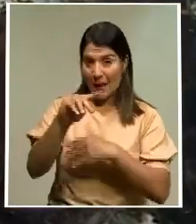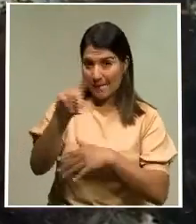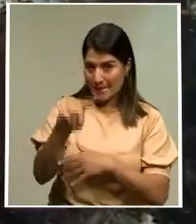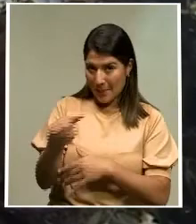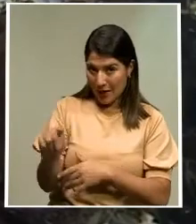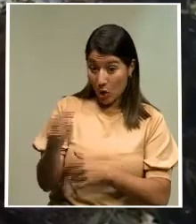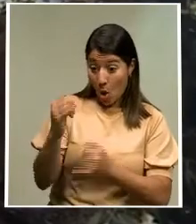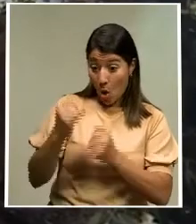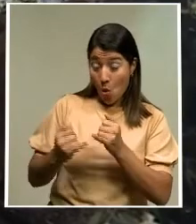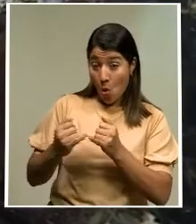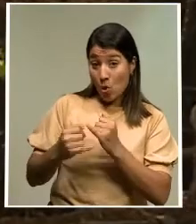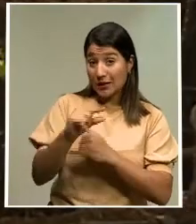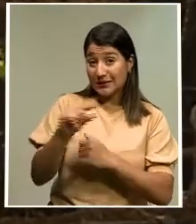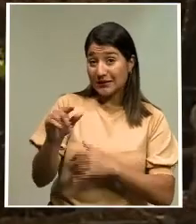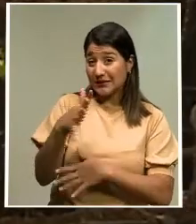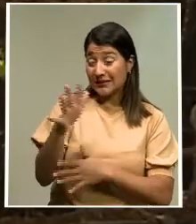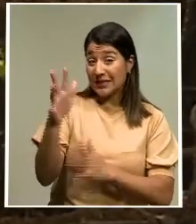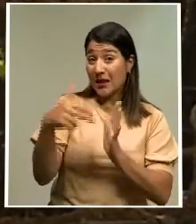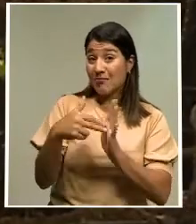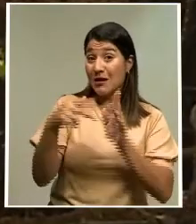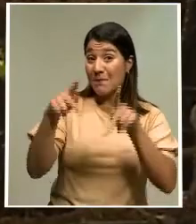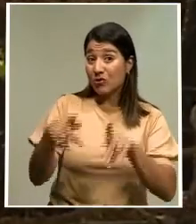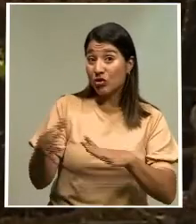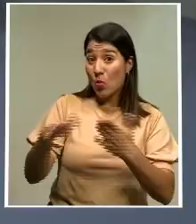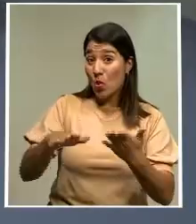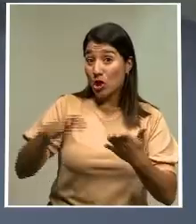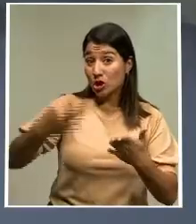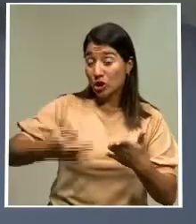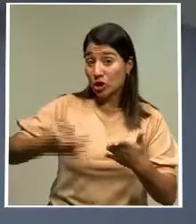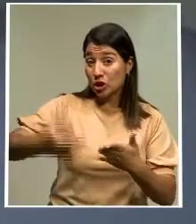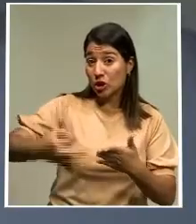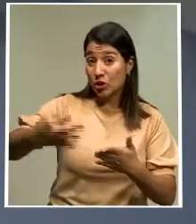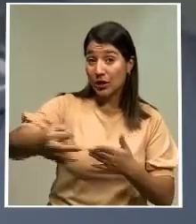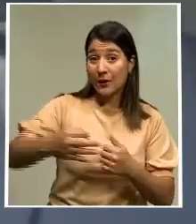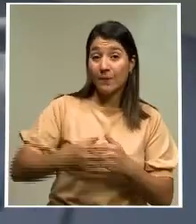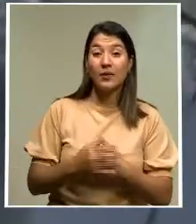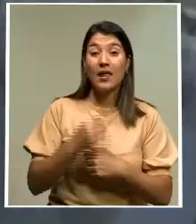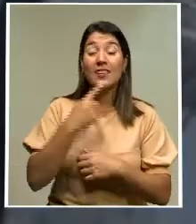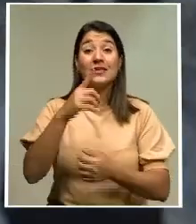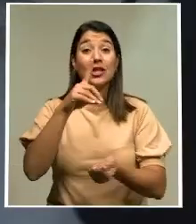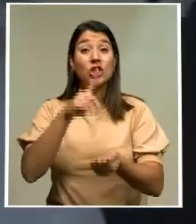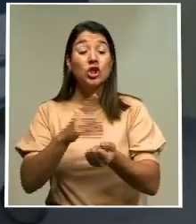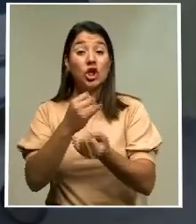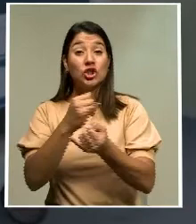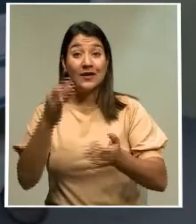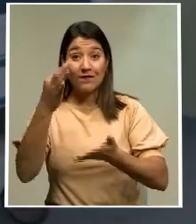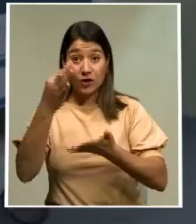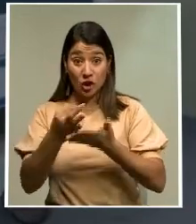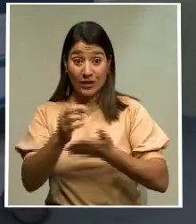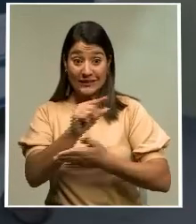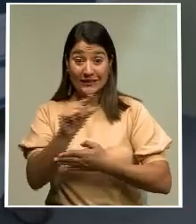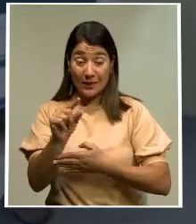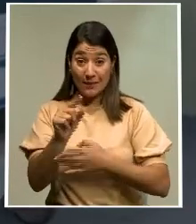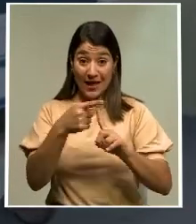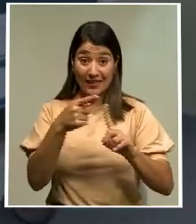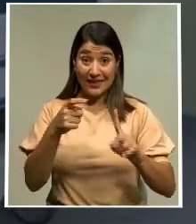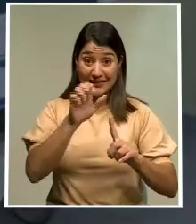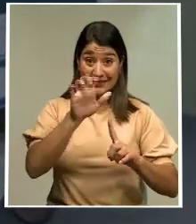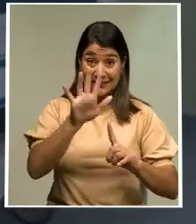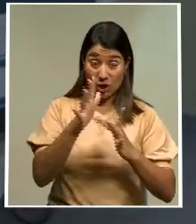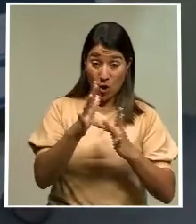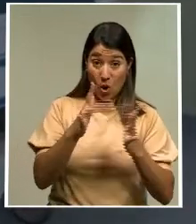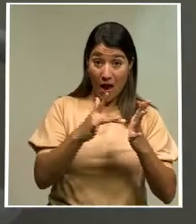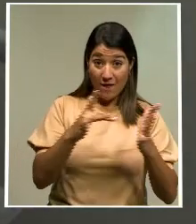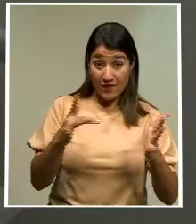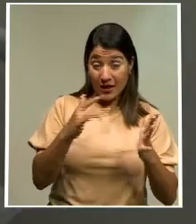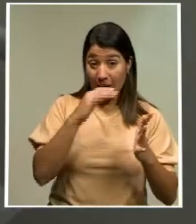última semana hubo un promedio de 3.000 muertos por día. Según Médicos Sin Fronteras, en la semana del 5 de abril, más de 1 de cada